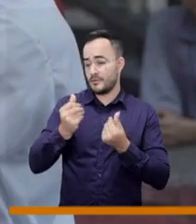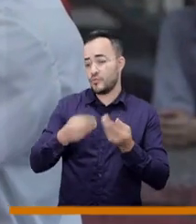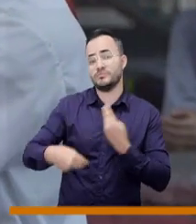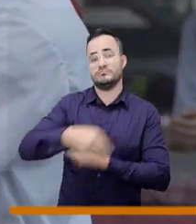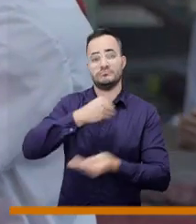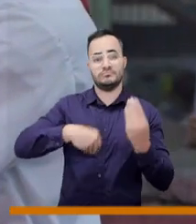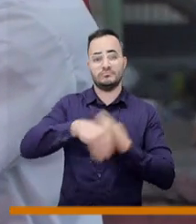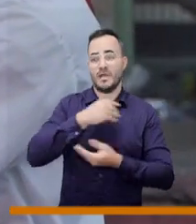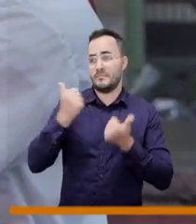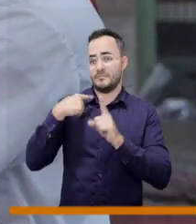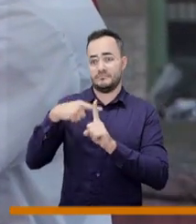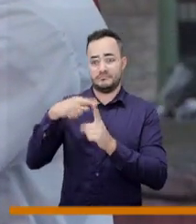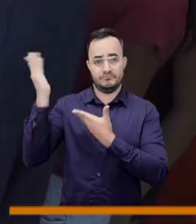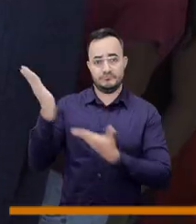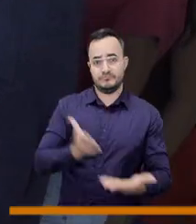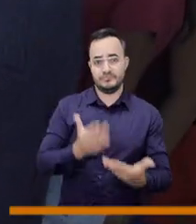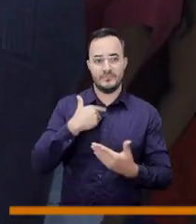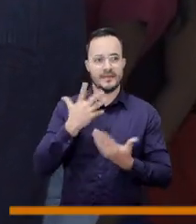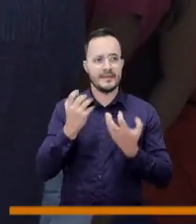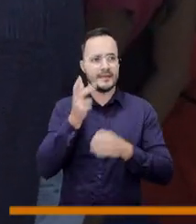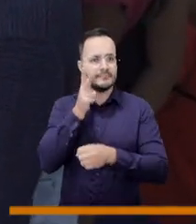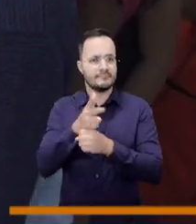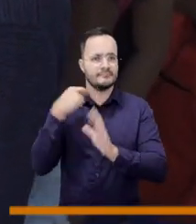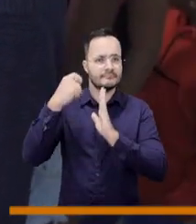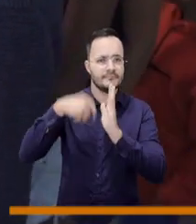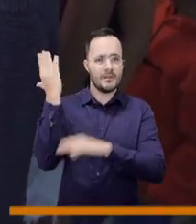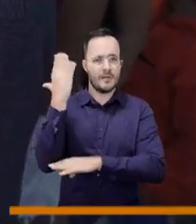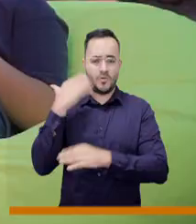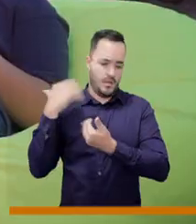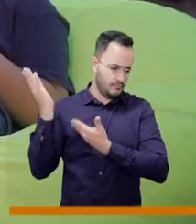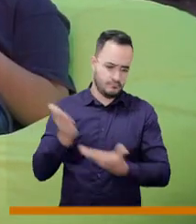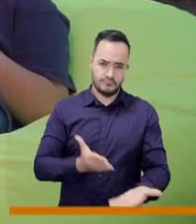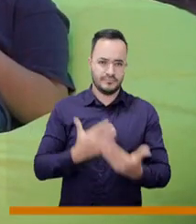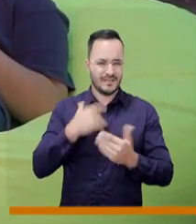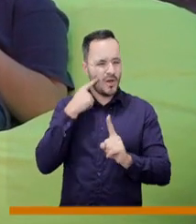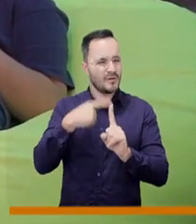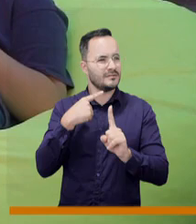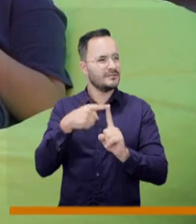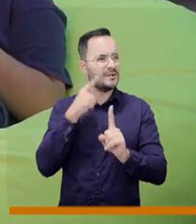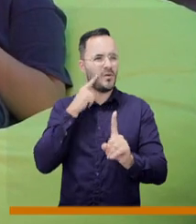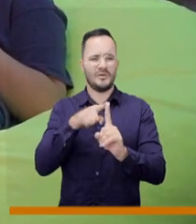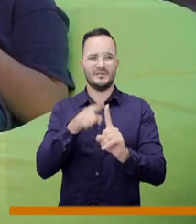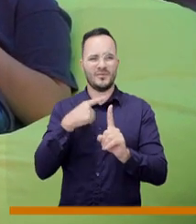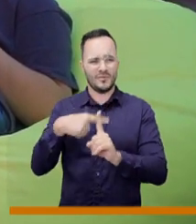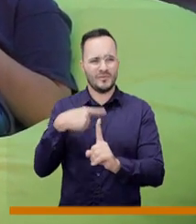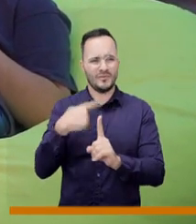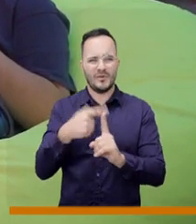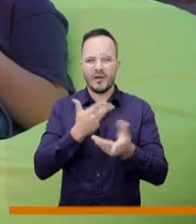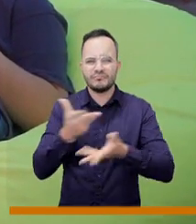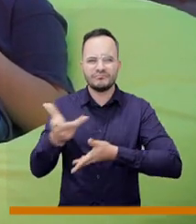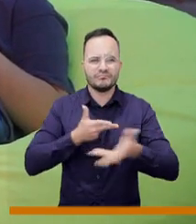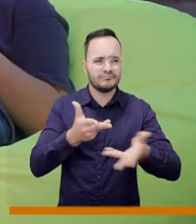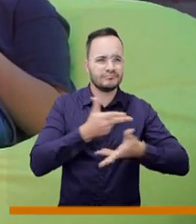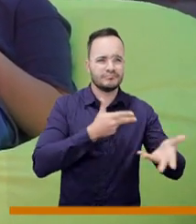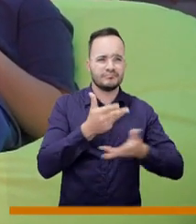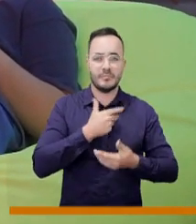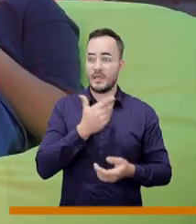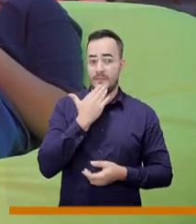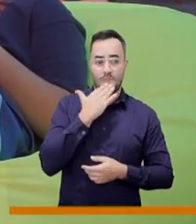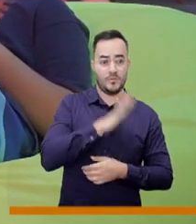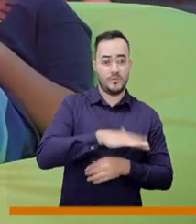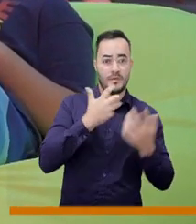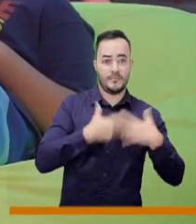traer recursos del exterior a través de las productoras que vienen a hacer películas acá y que se interactúen y que haya un intercambio con